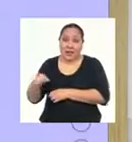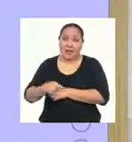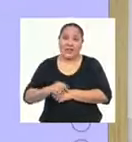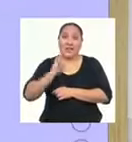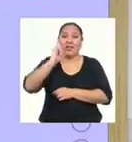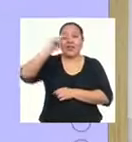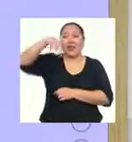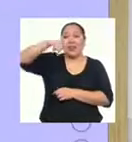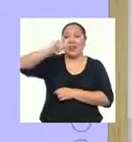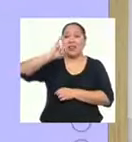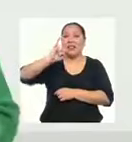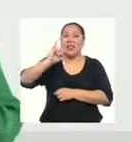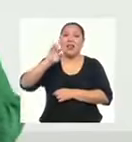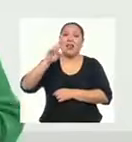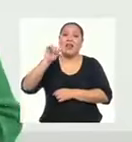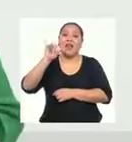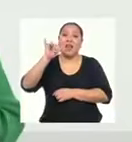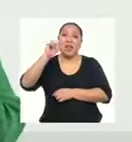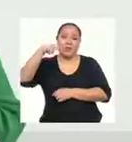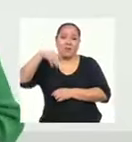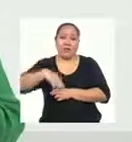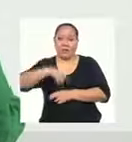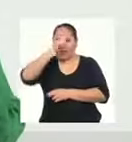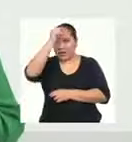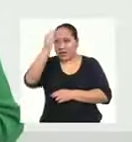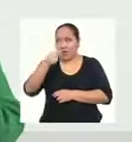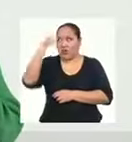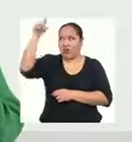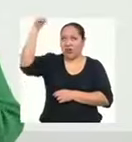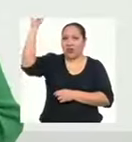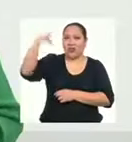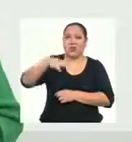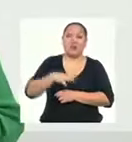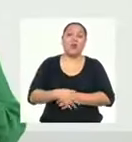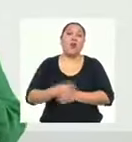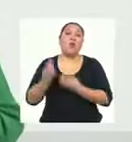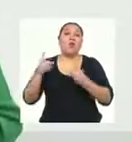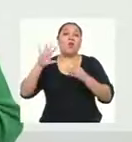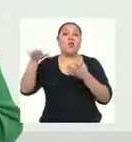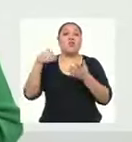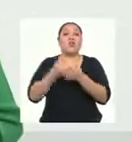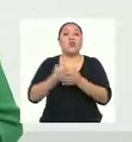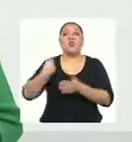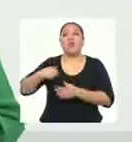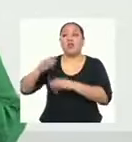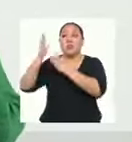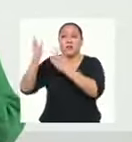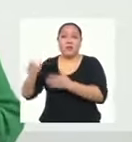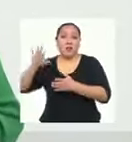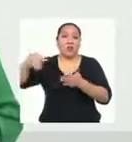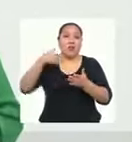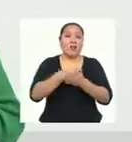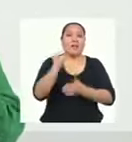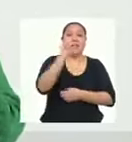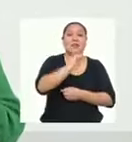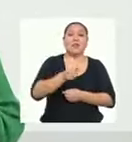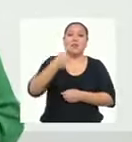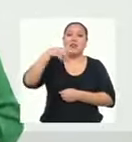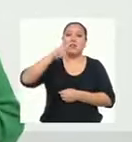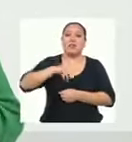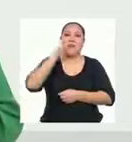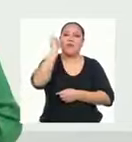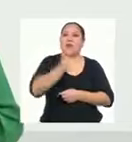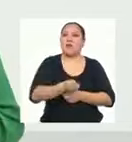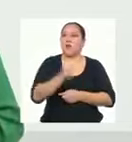al Dios Sol, ¿verdad? Exactamente. Por eso, con la llegada de los españoles en el siglo XVI, se la prohibió